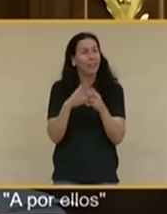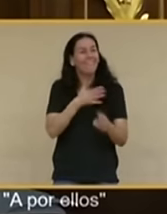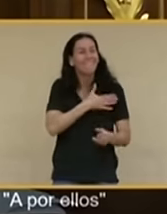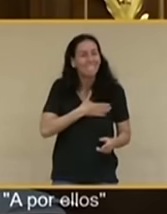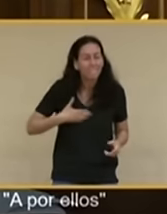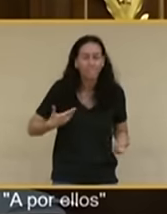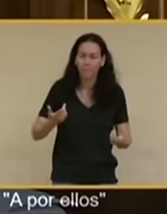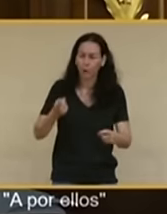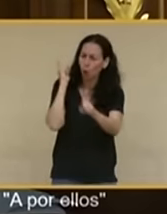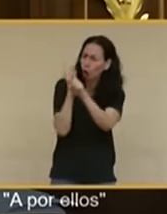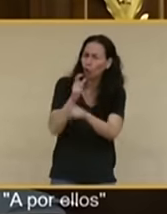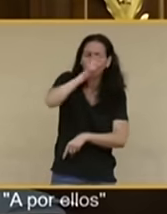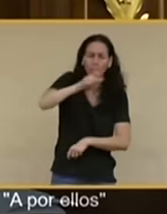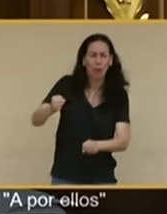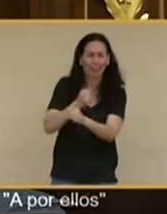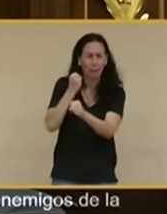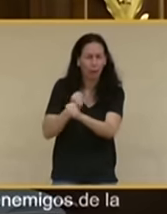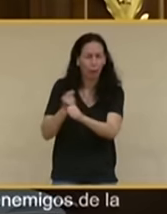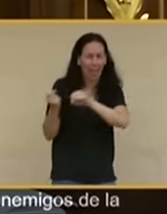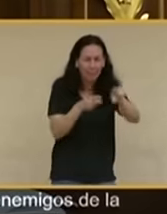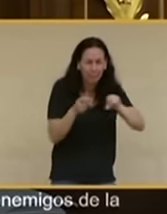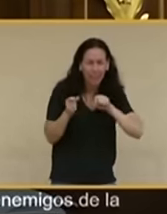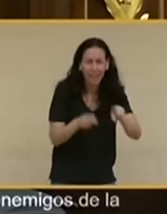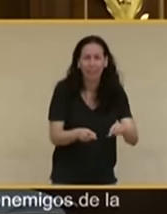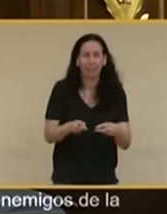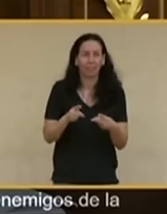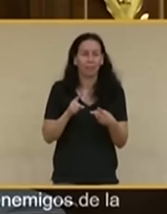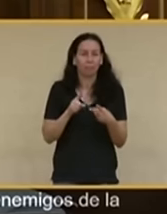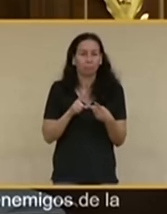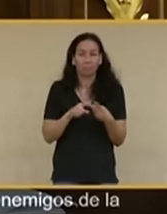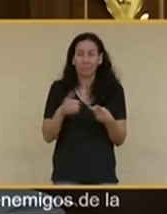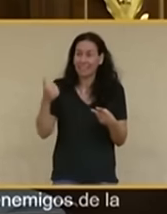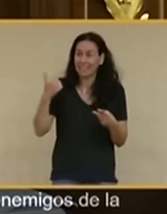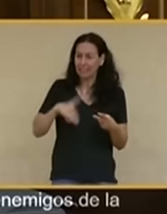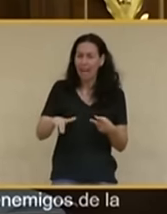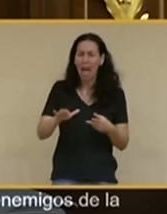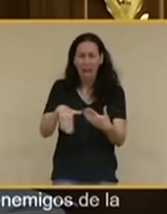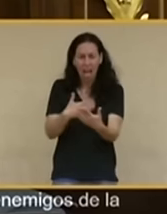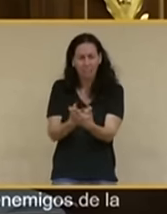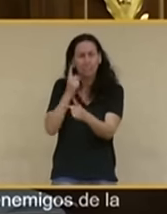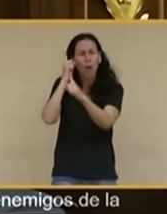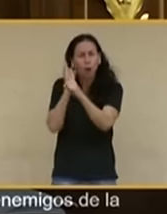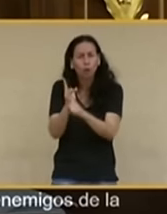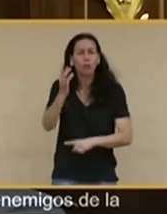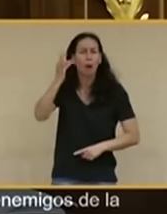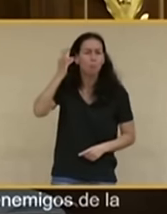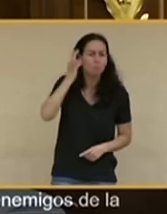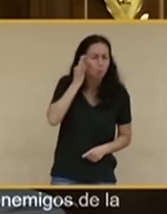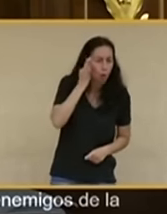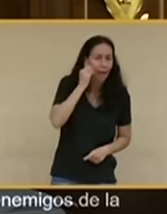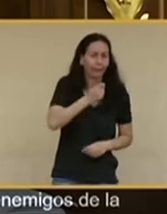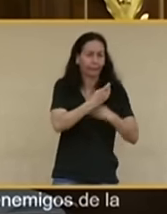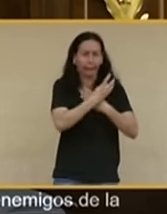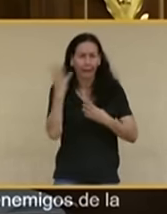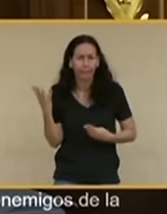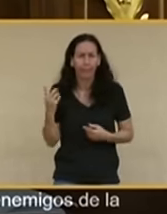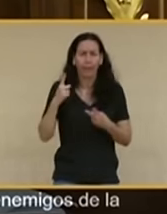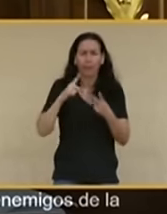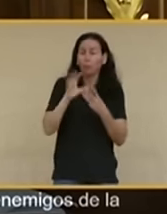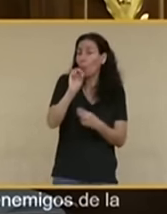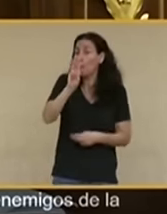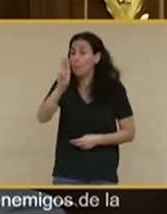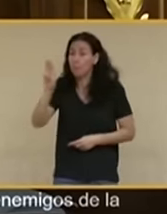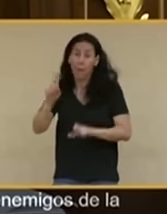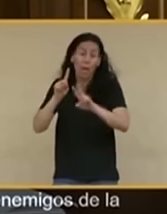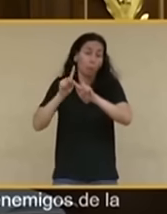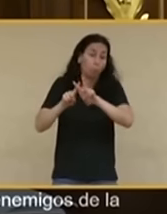la gente trabajadora, nativa y migrante, dividiéndola. El que ya están perpetrando contra miles de mujeres y de personas LGTBI allí donde PP y Vox